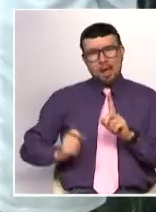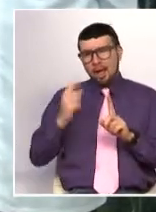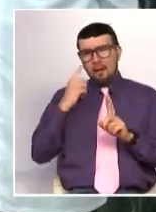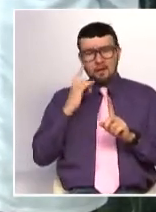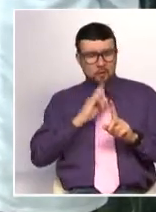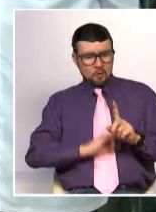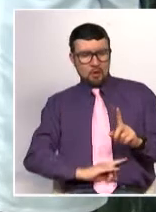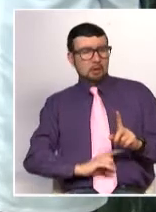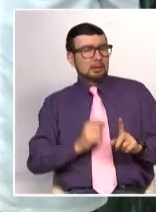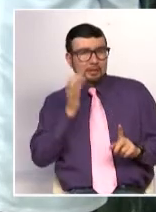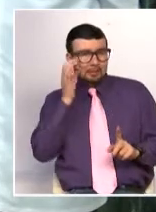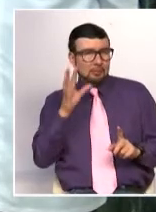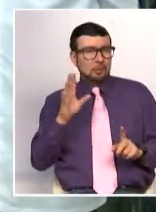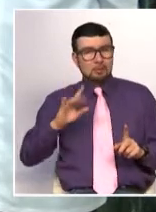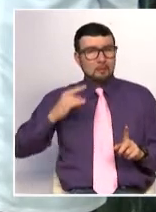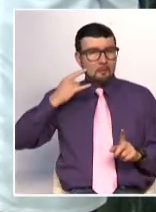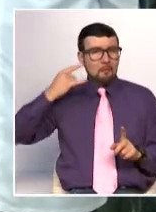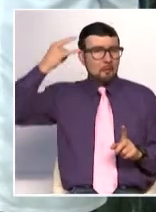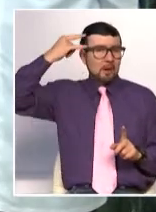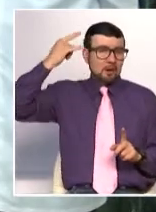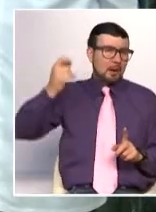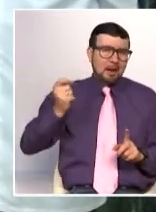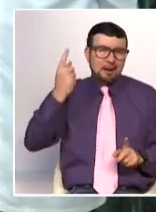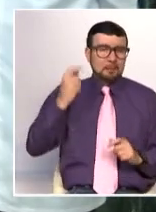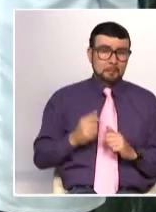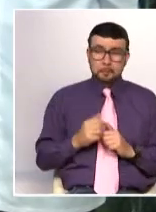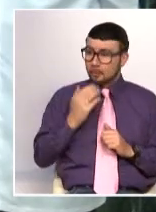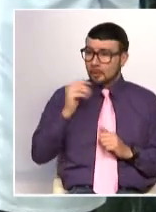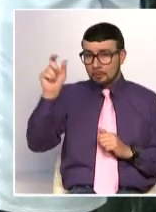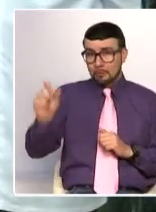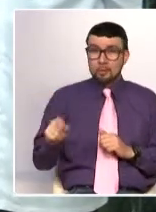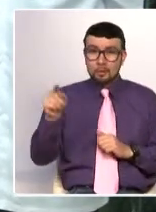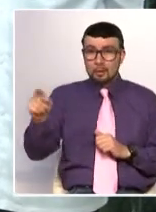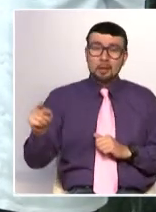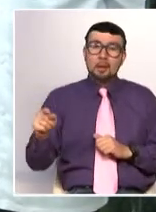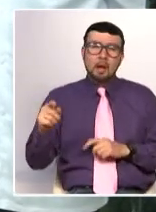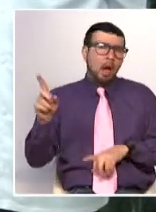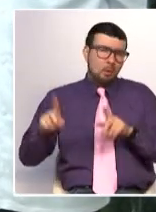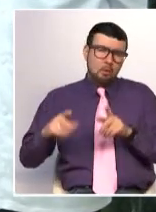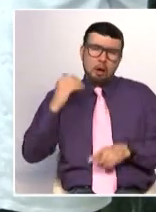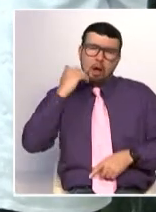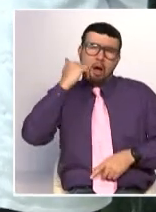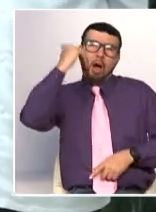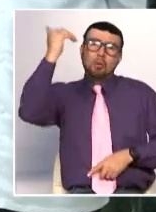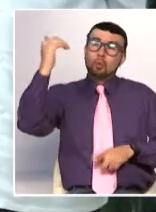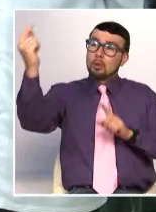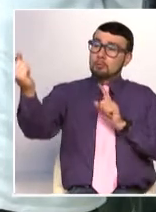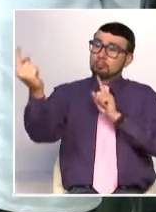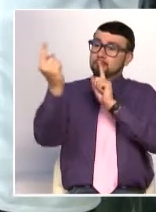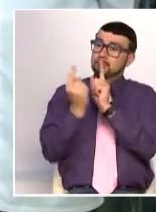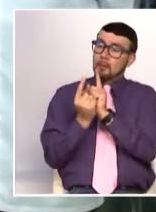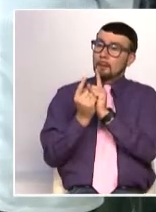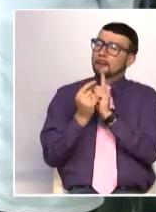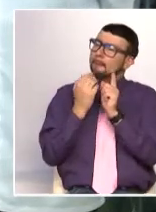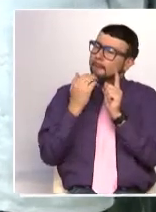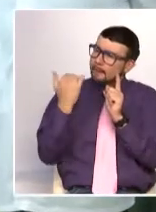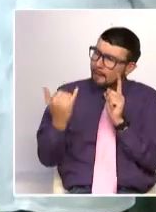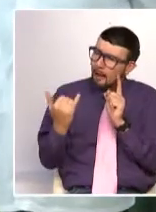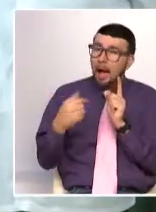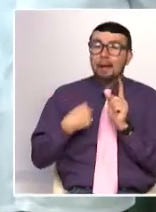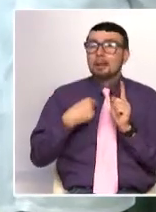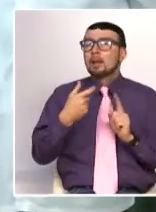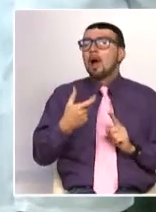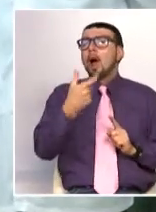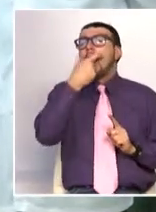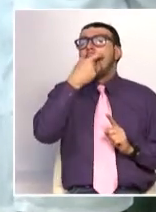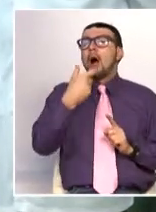comparto mucho para personas mayores que vienen a la consulta odontológica y tienen prótesis totales tienen cajitas